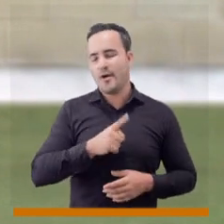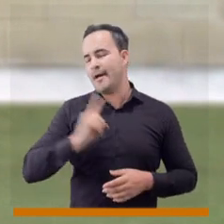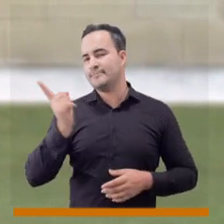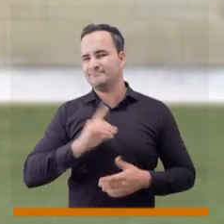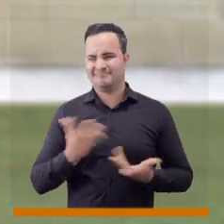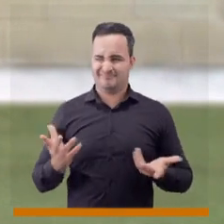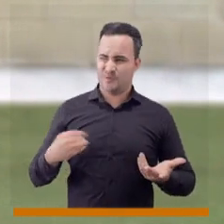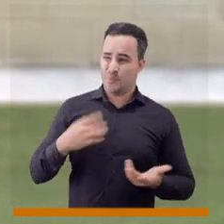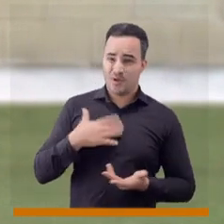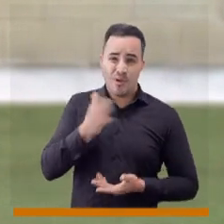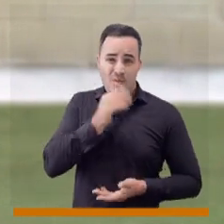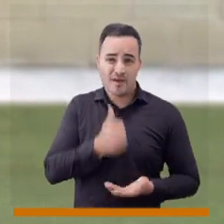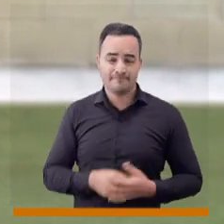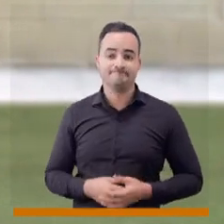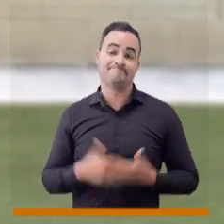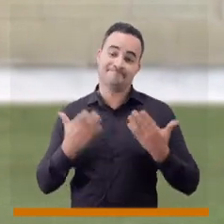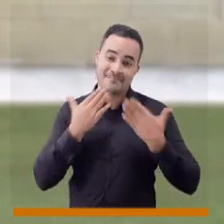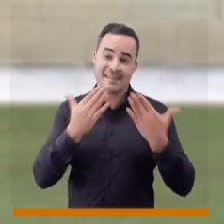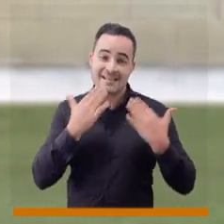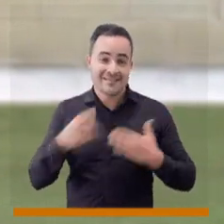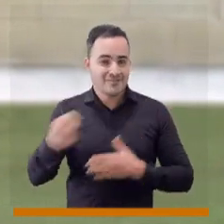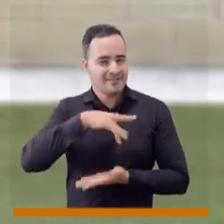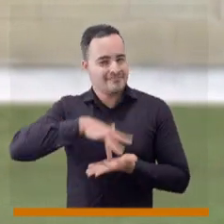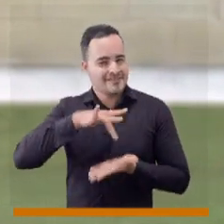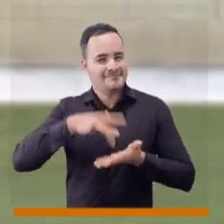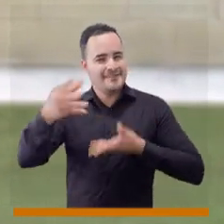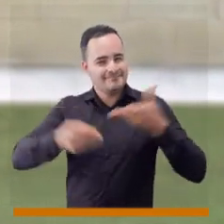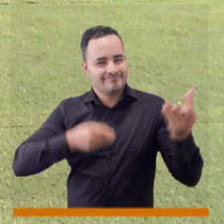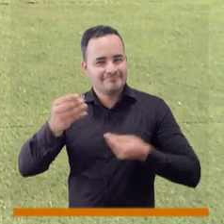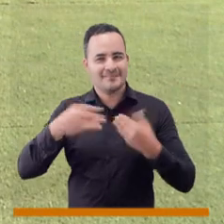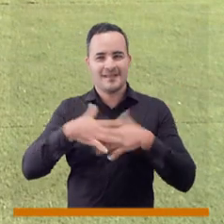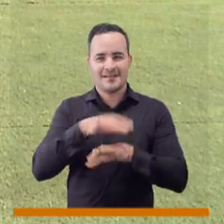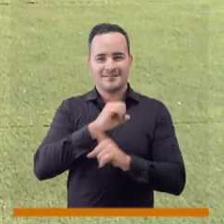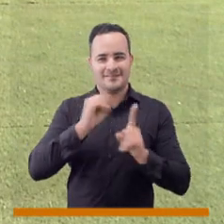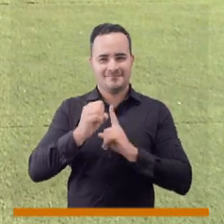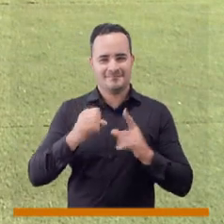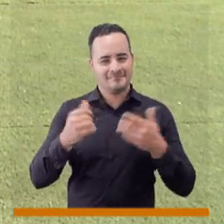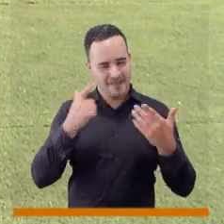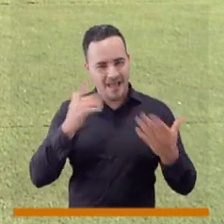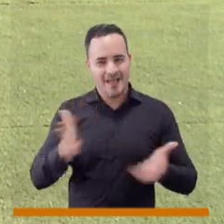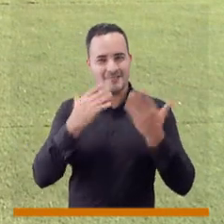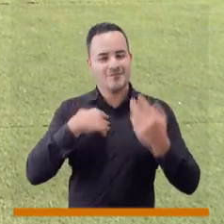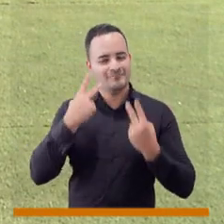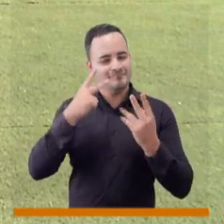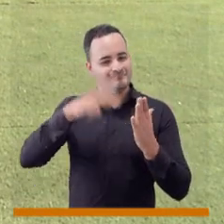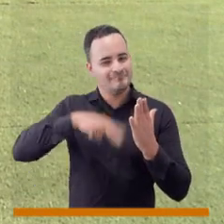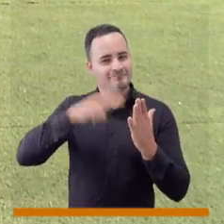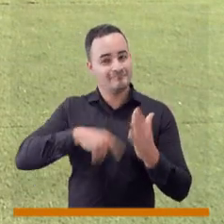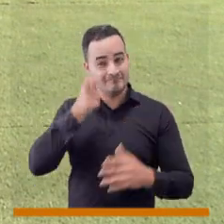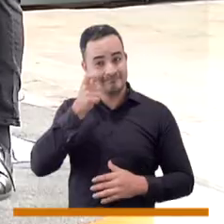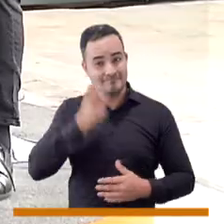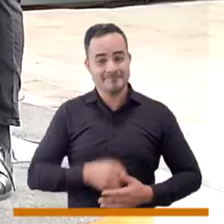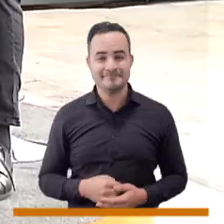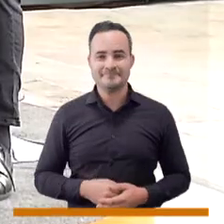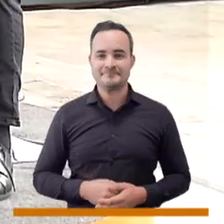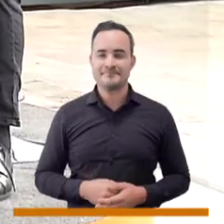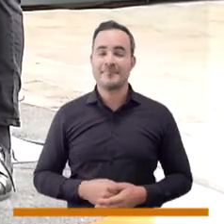oportunidad. No dejen de seguir interactuando con nosotros en nuestras redes sociales que los estaremos leyendo. Sigue Catherine.